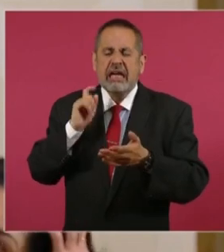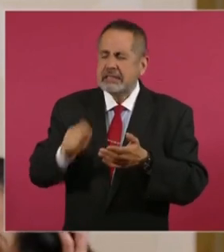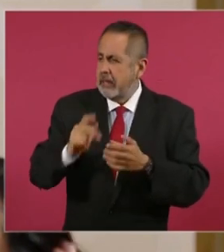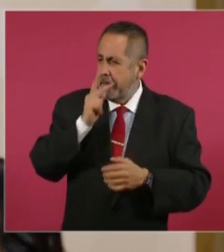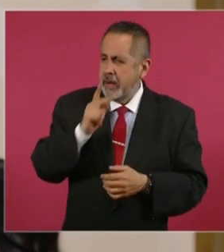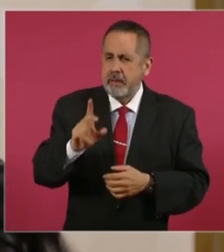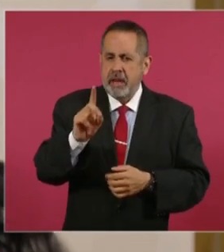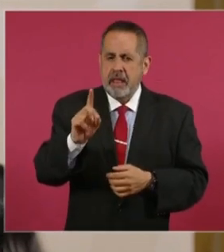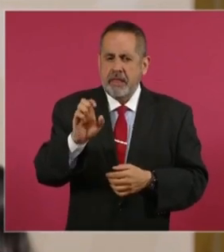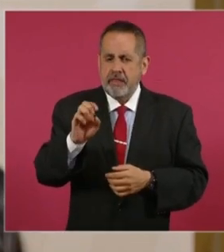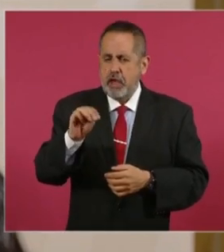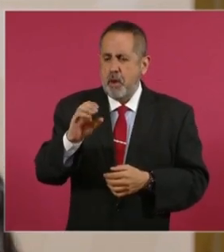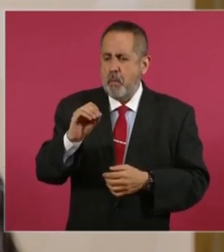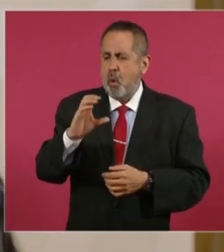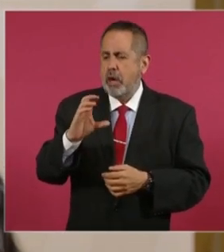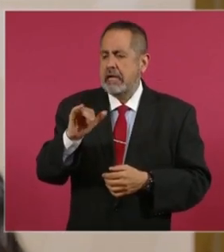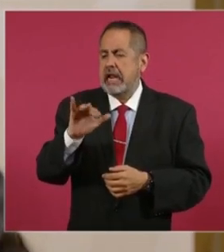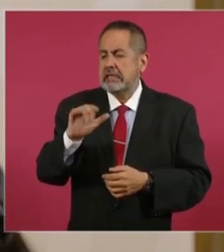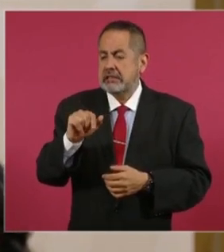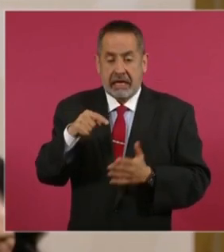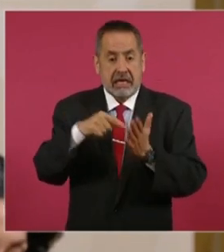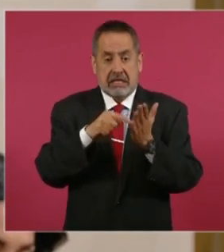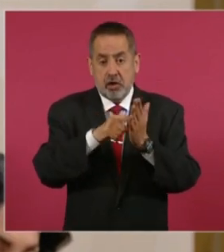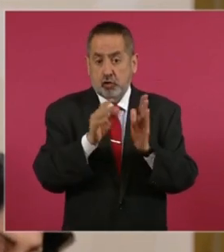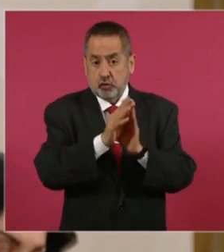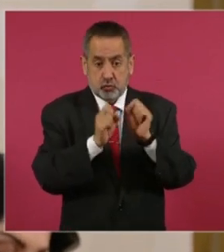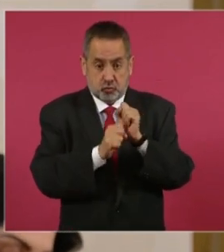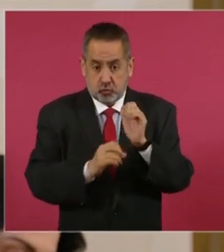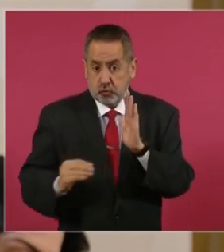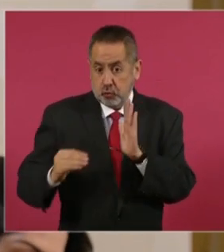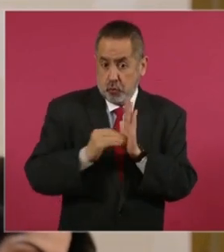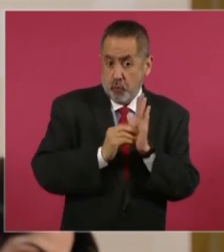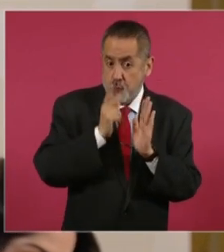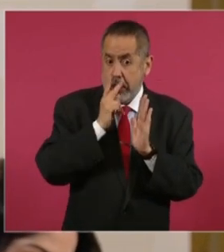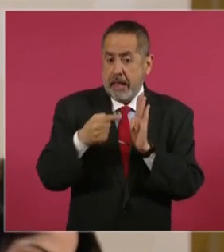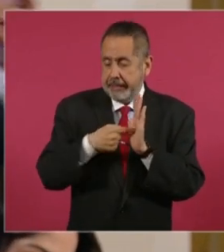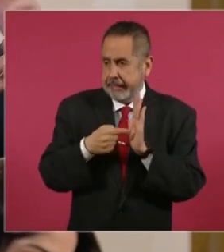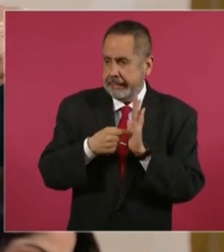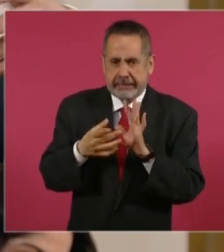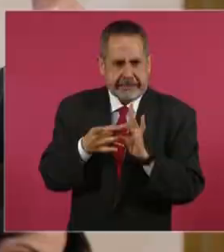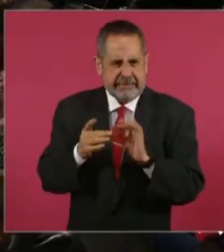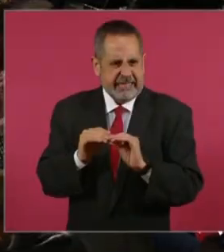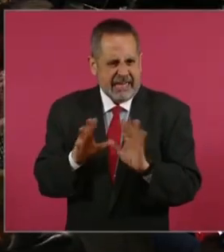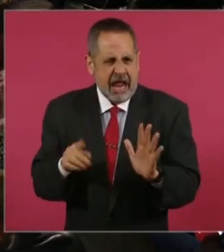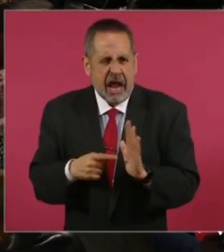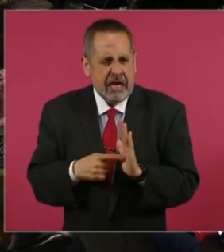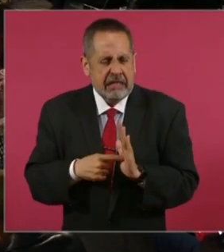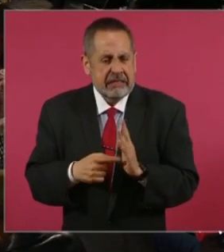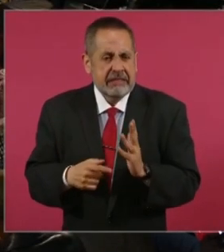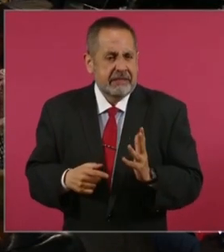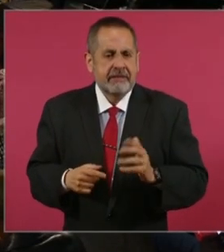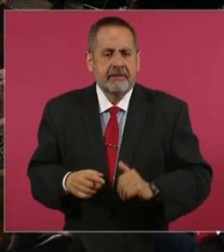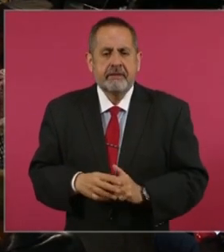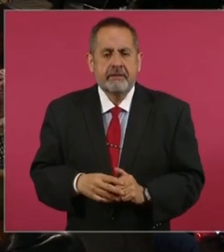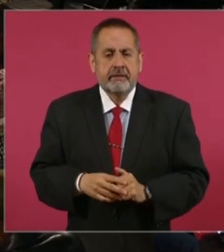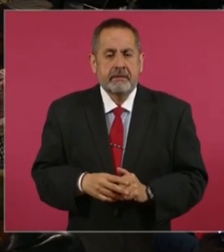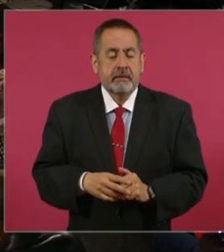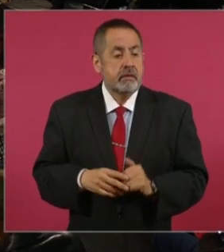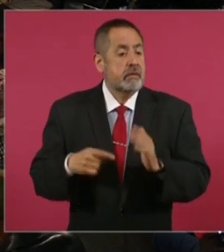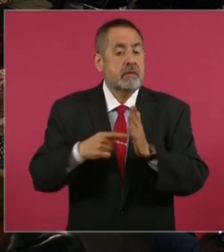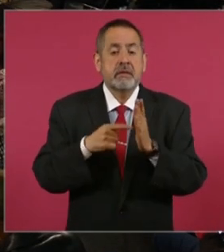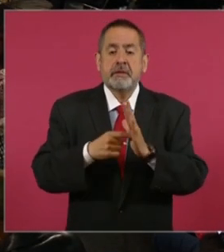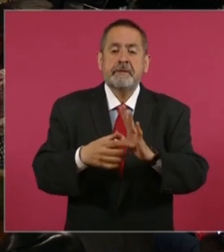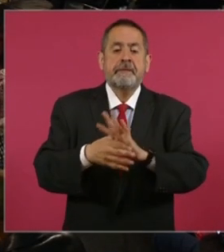en nuestra Constitución, porque hablan de